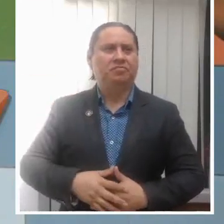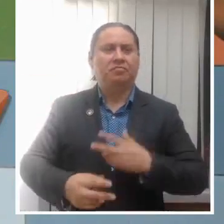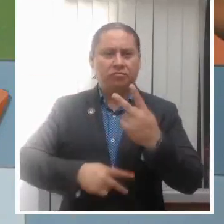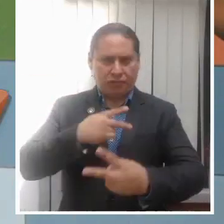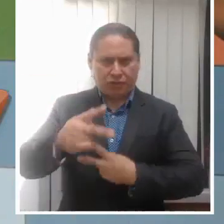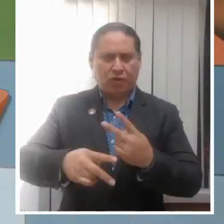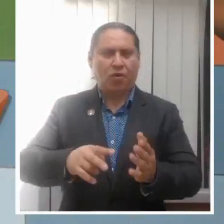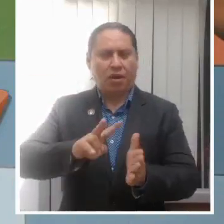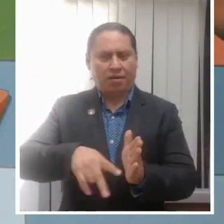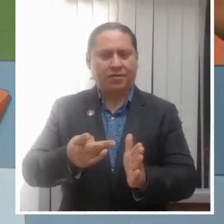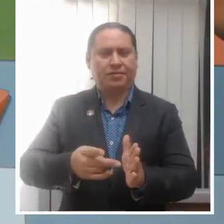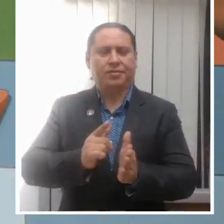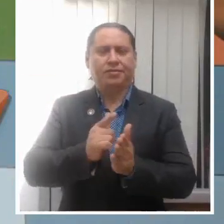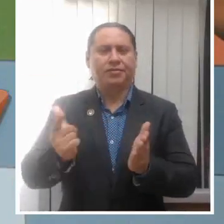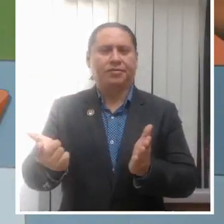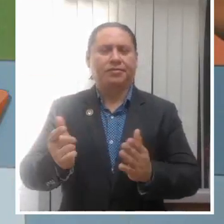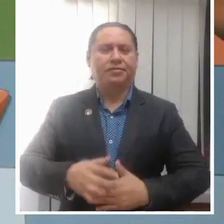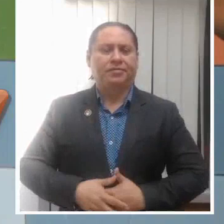obra.